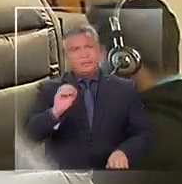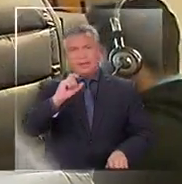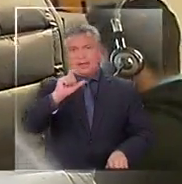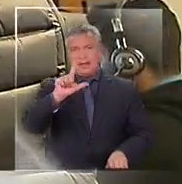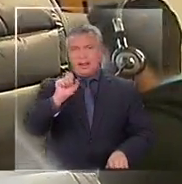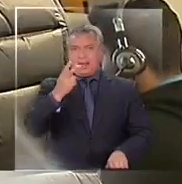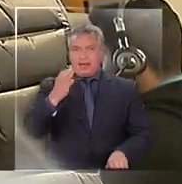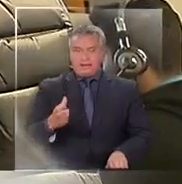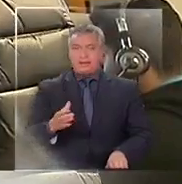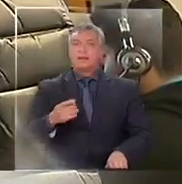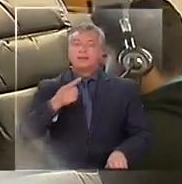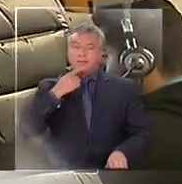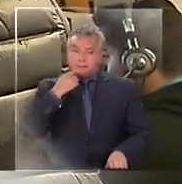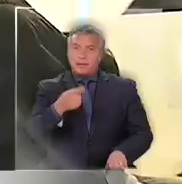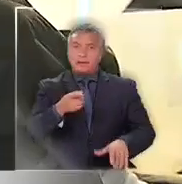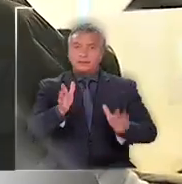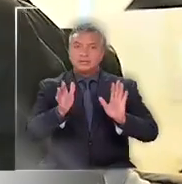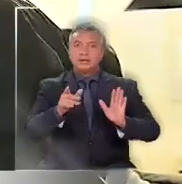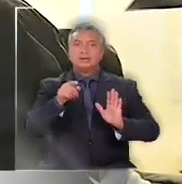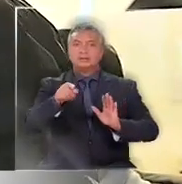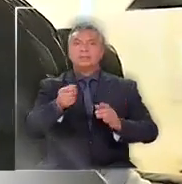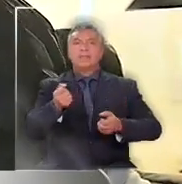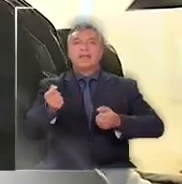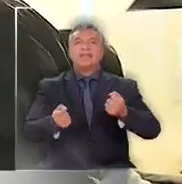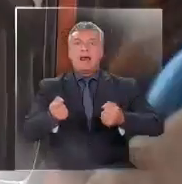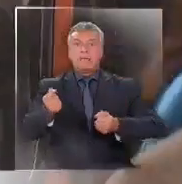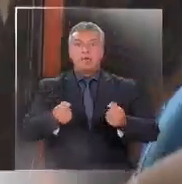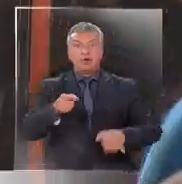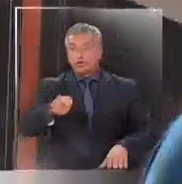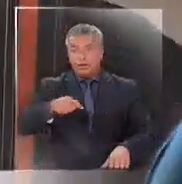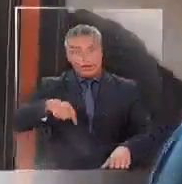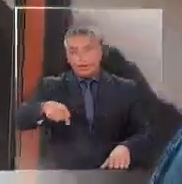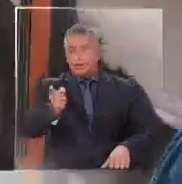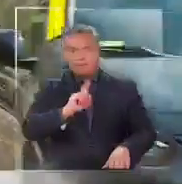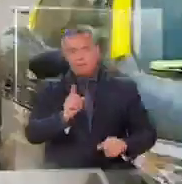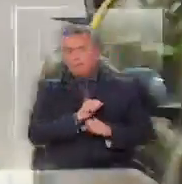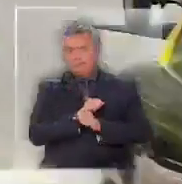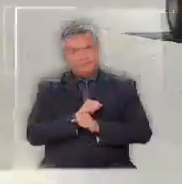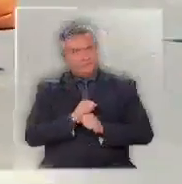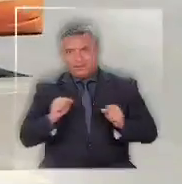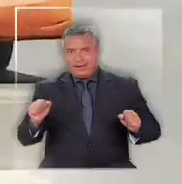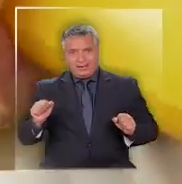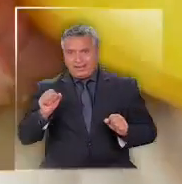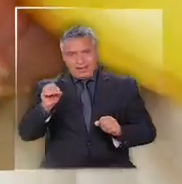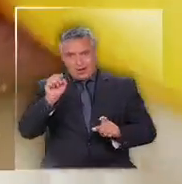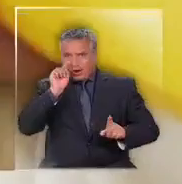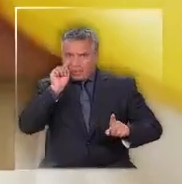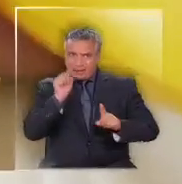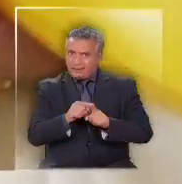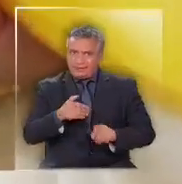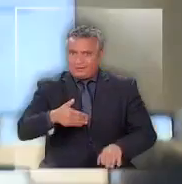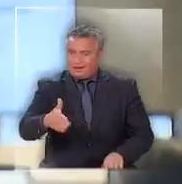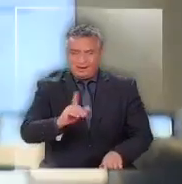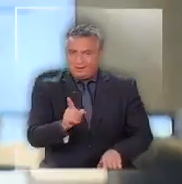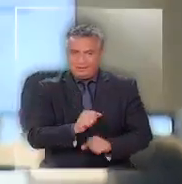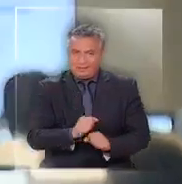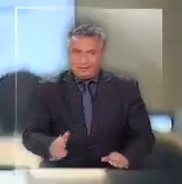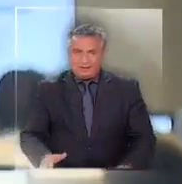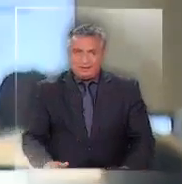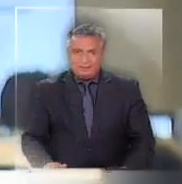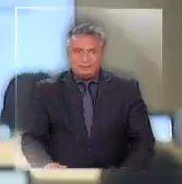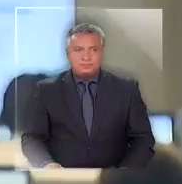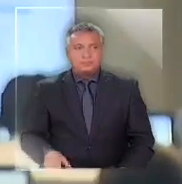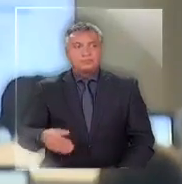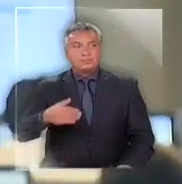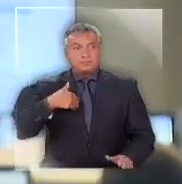así, insisten en que la cartera de transportes no da abasto para una medición objetiva. La metodología, y por lo menos